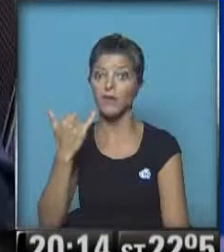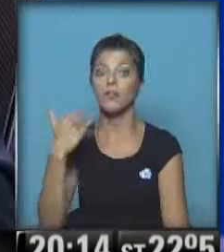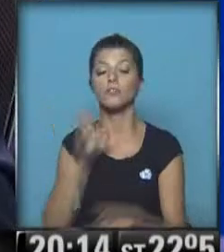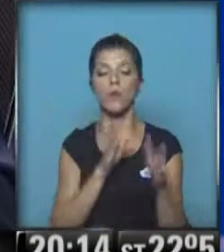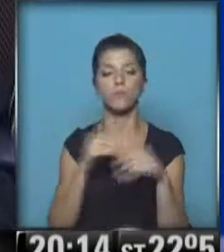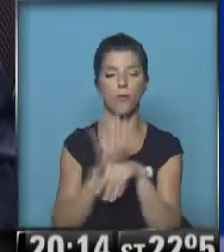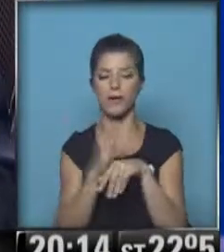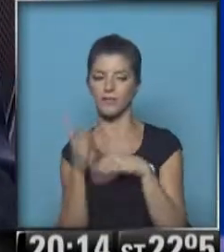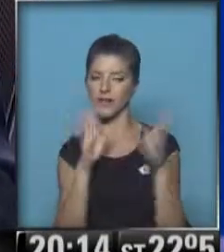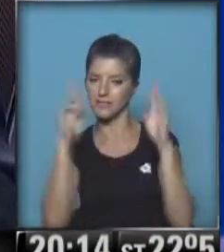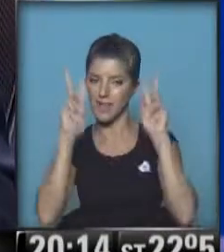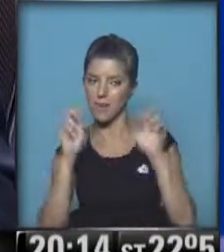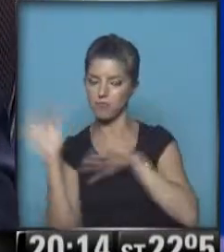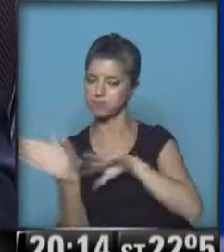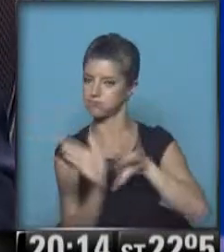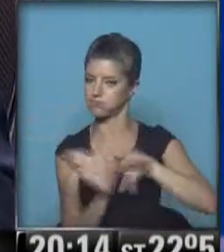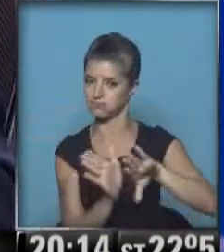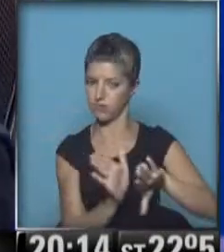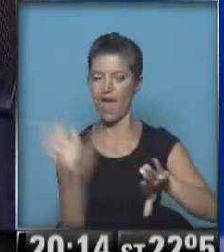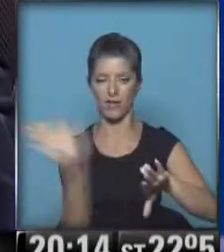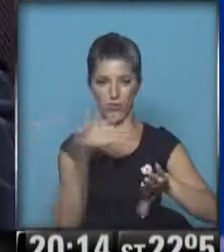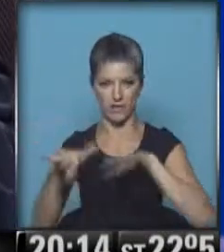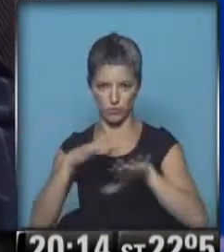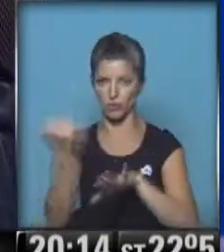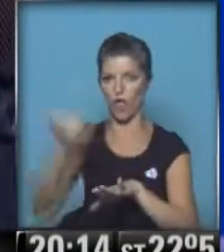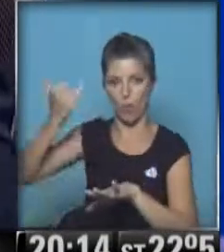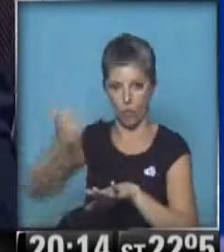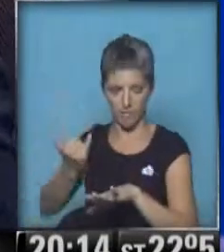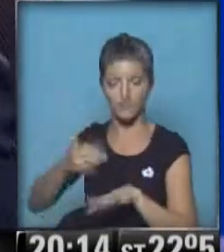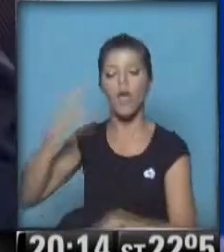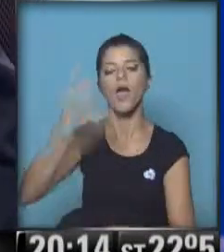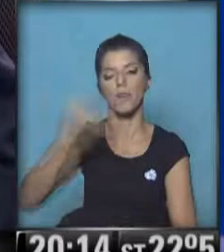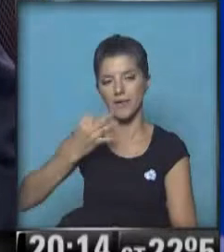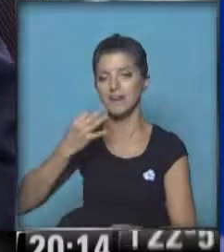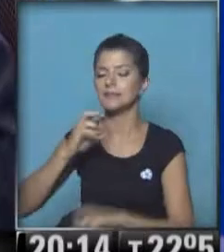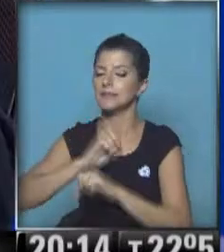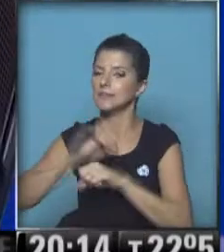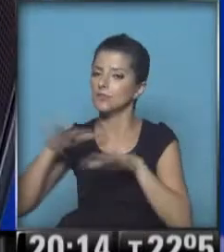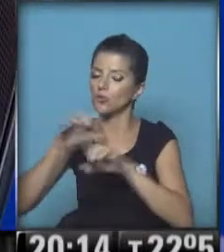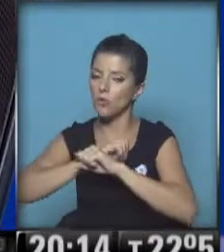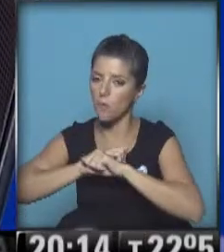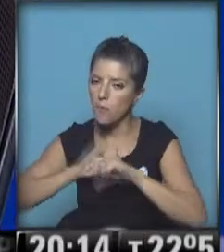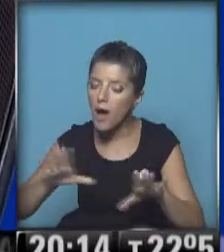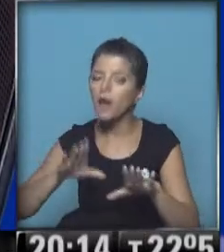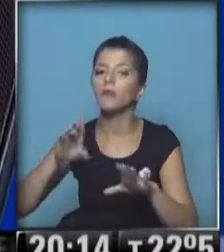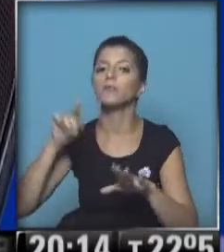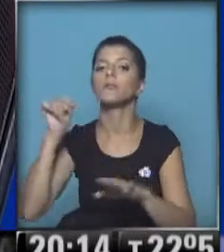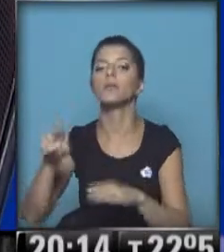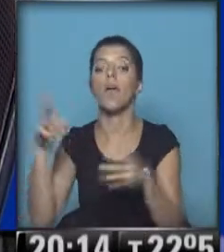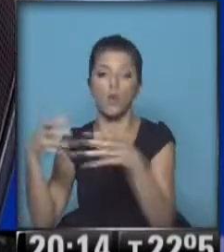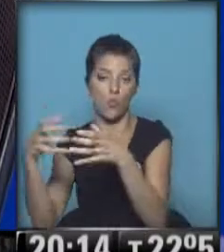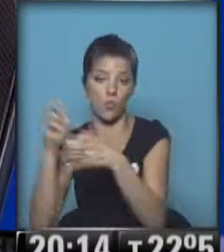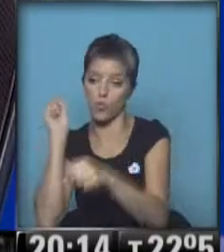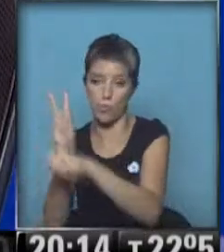como decíamos, a todo lo que ocurrió. Es cierto que es muy triste el momento que vive, es cierto que defiende a su